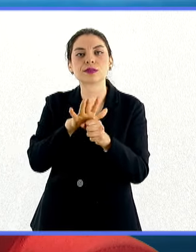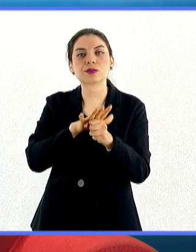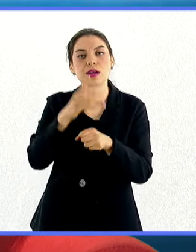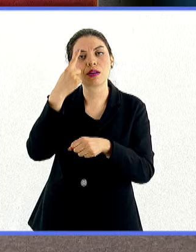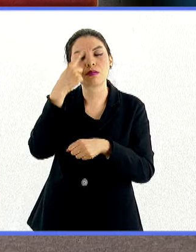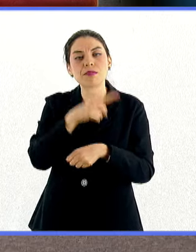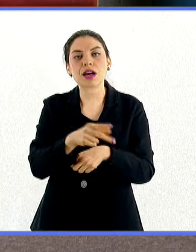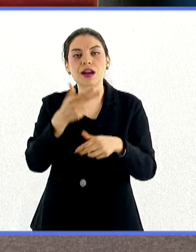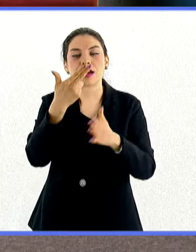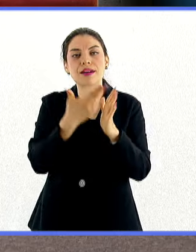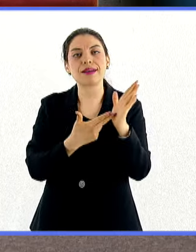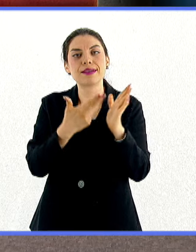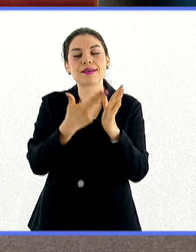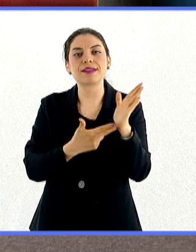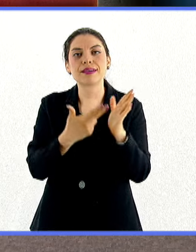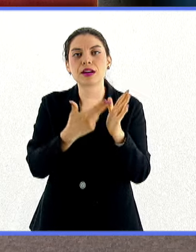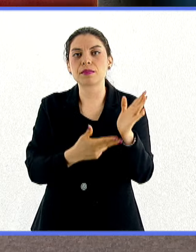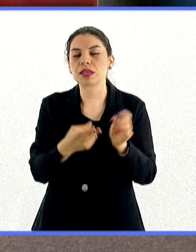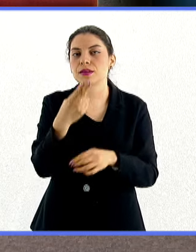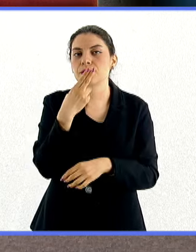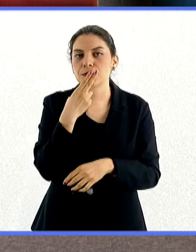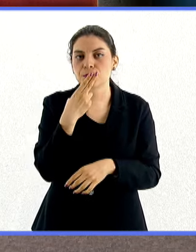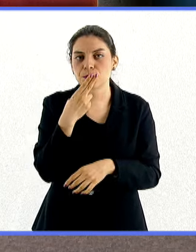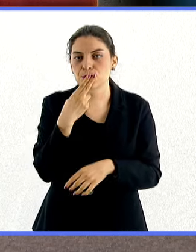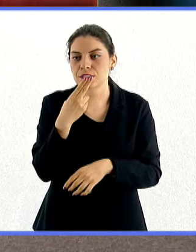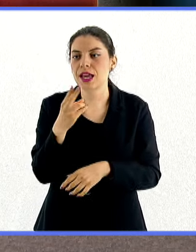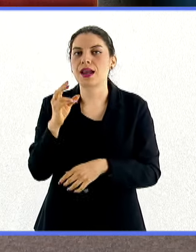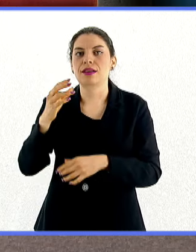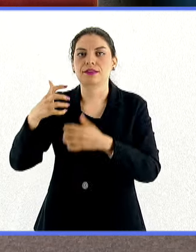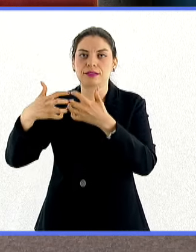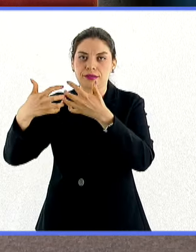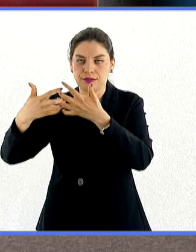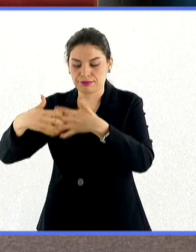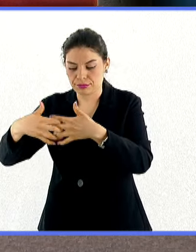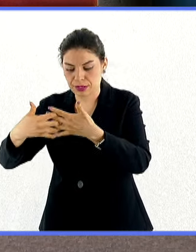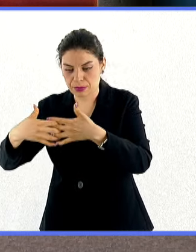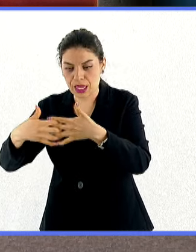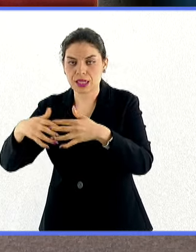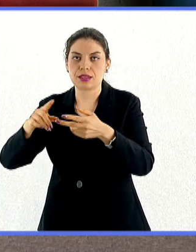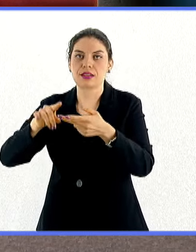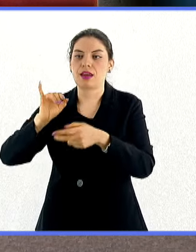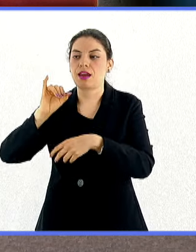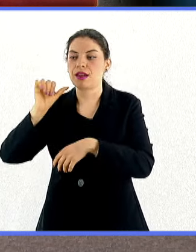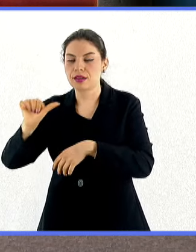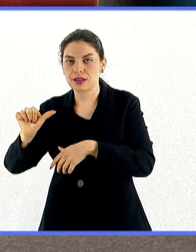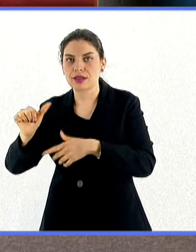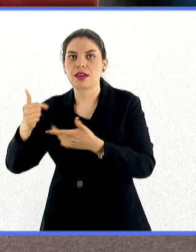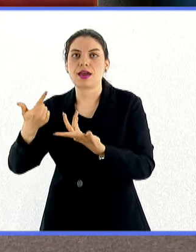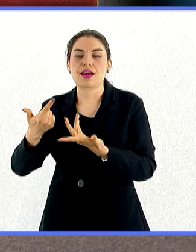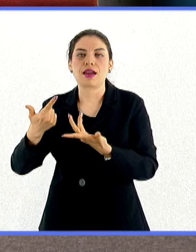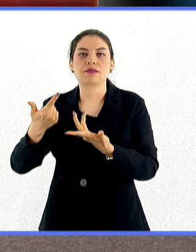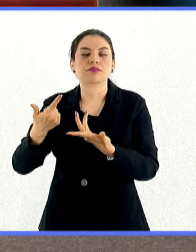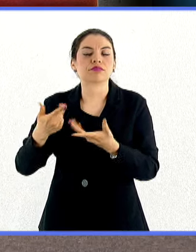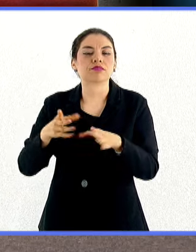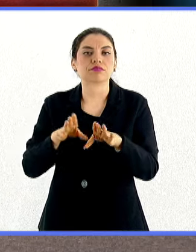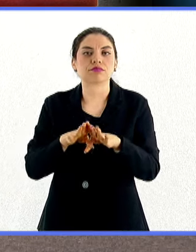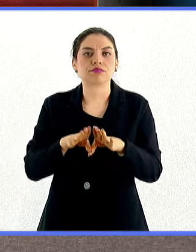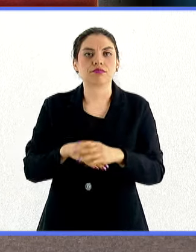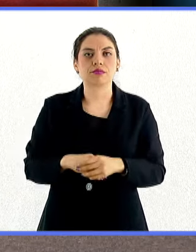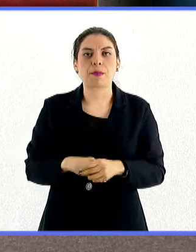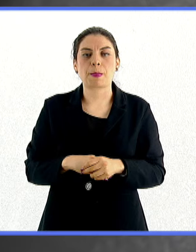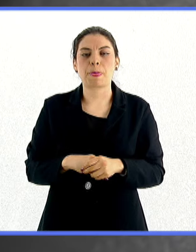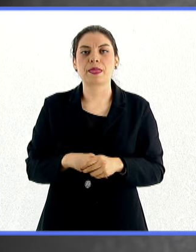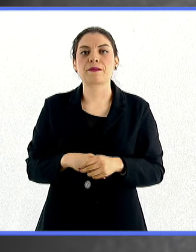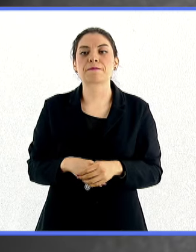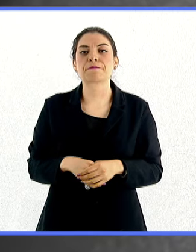estas herramientas sin desaparecer, digamos, en este ámbito, en esta era digital que nos absorbe de muchas maneras. Mira, hay un